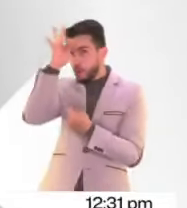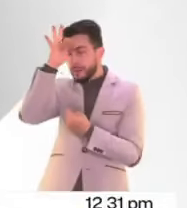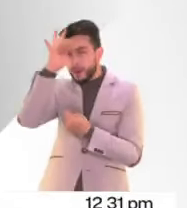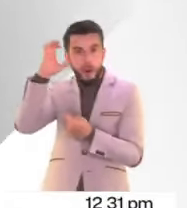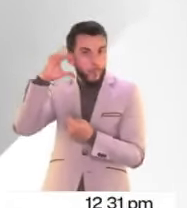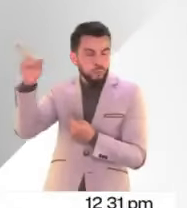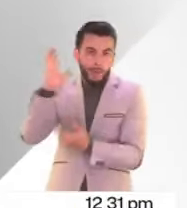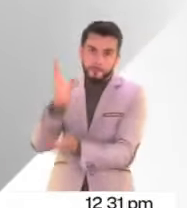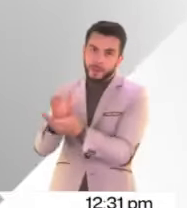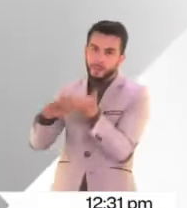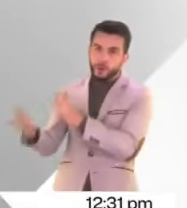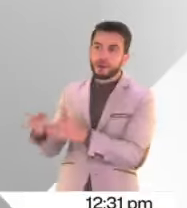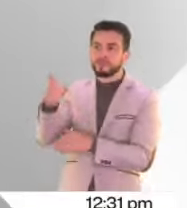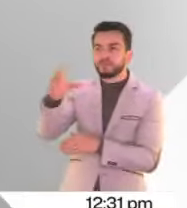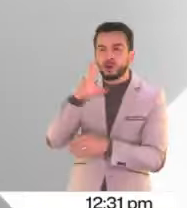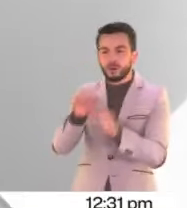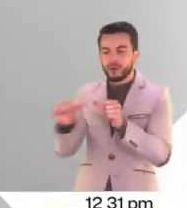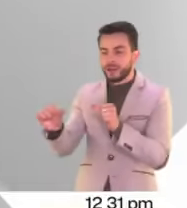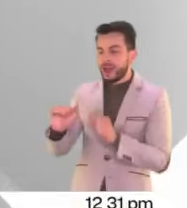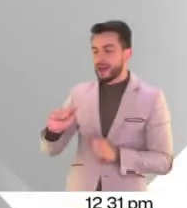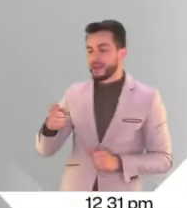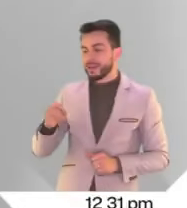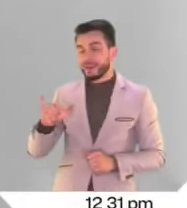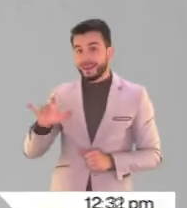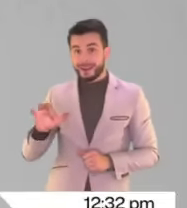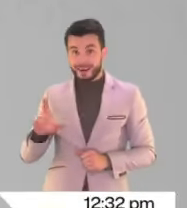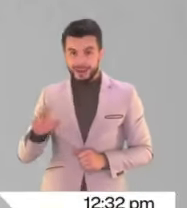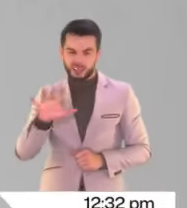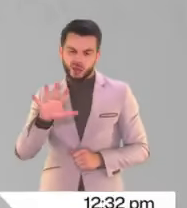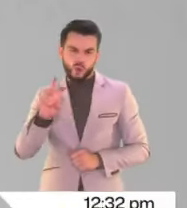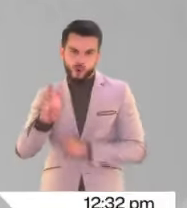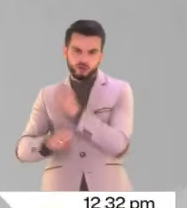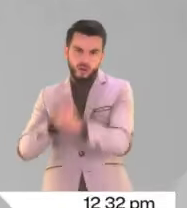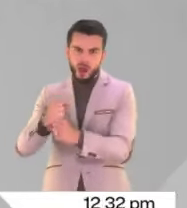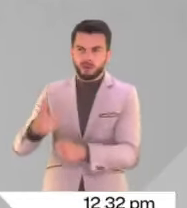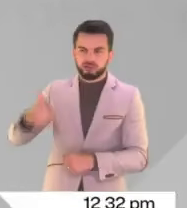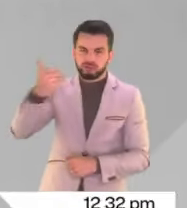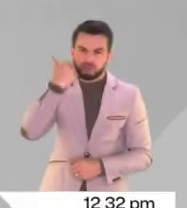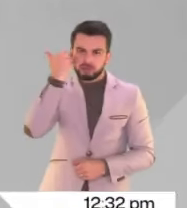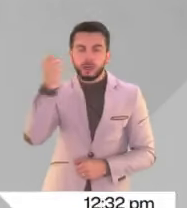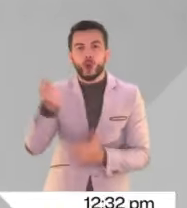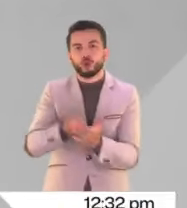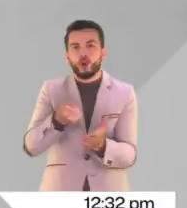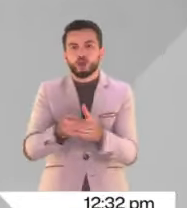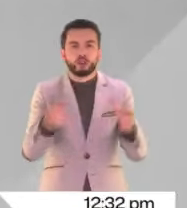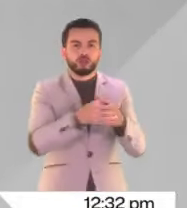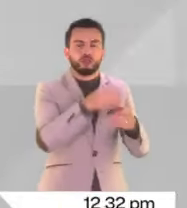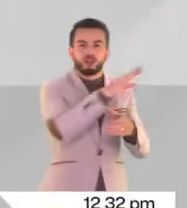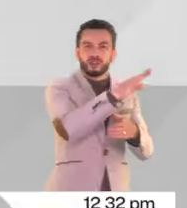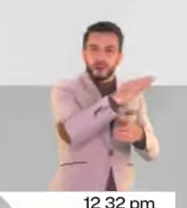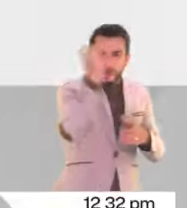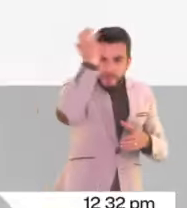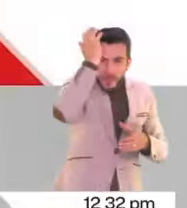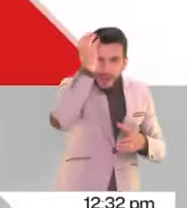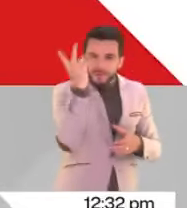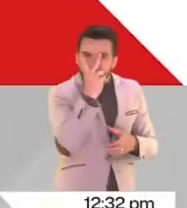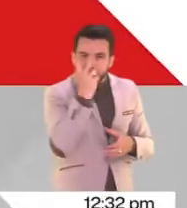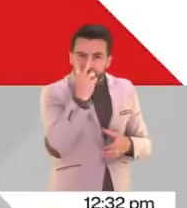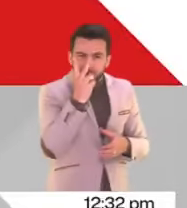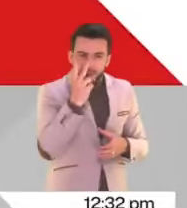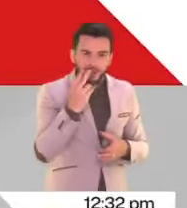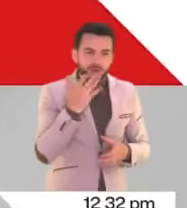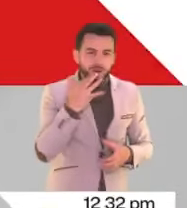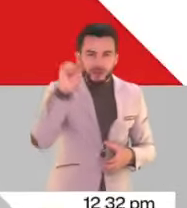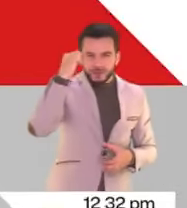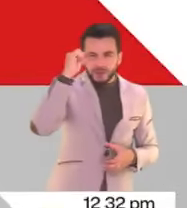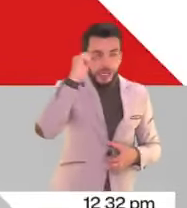Aguilar de 58 años era socio de una importante empresa de esmeraldas El gremio se pronunció al respecto nos solidarizamos con